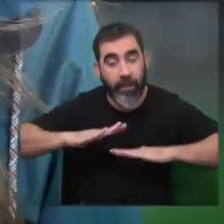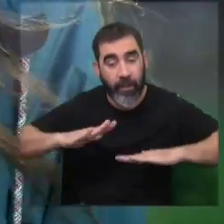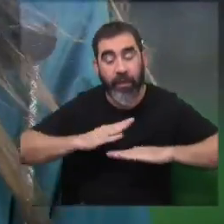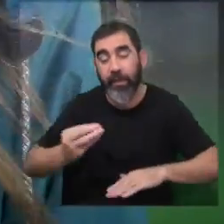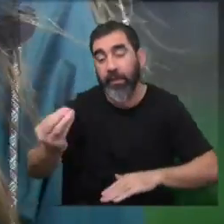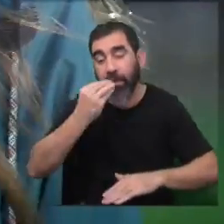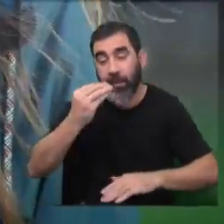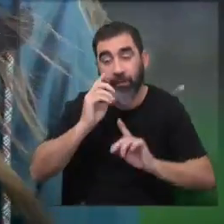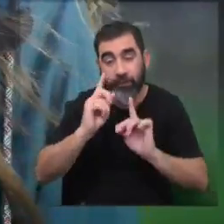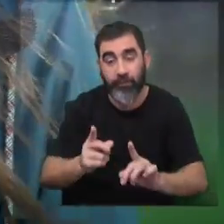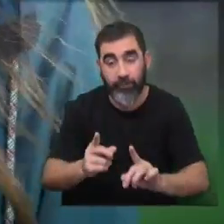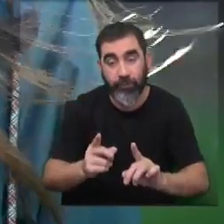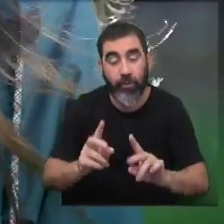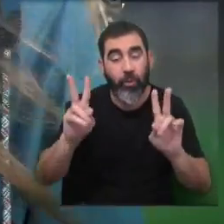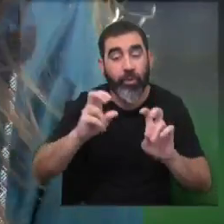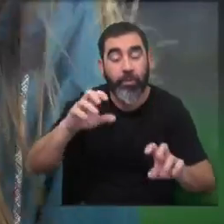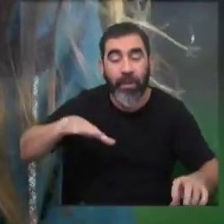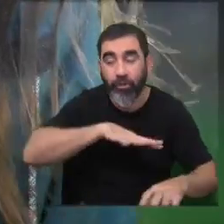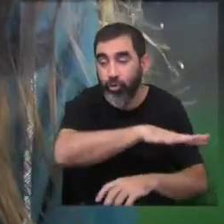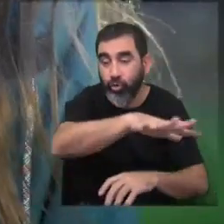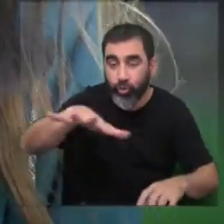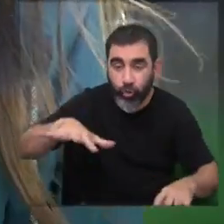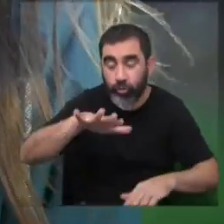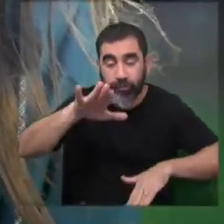alimentación o las presiones sociales modulan estos ritmos.